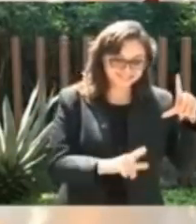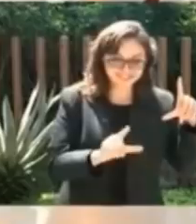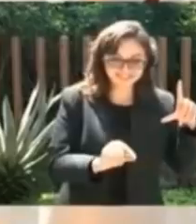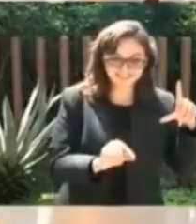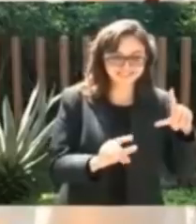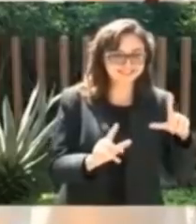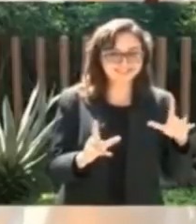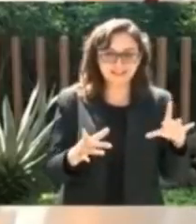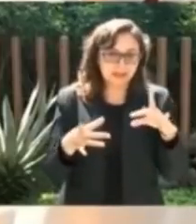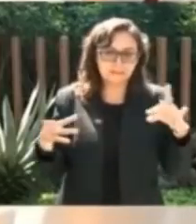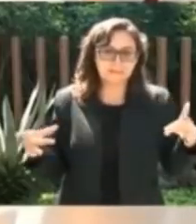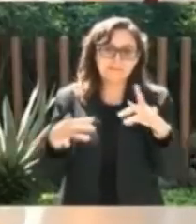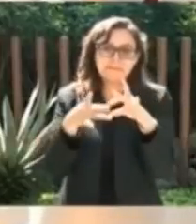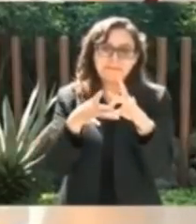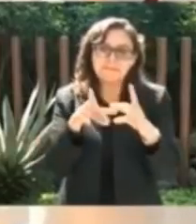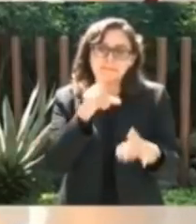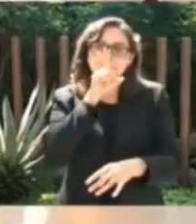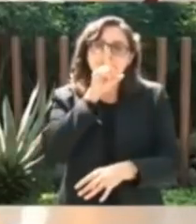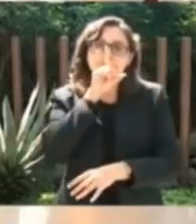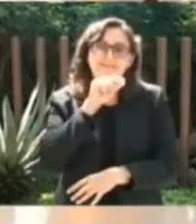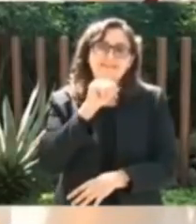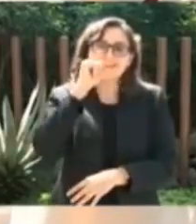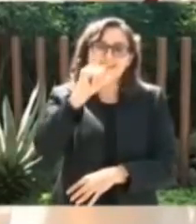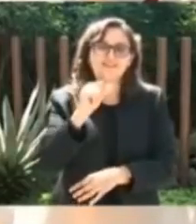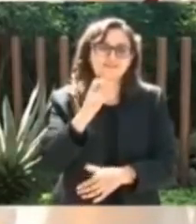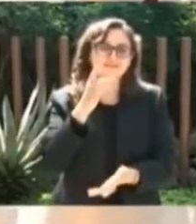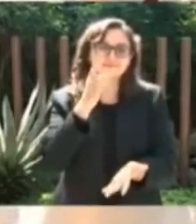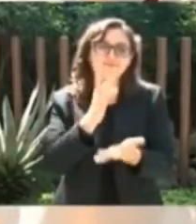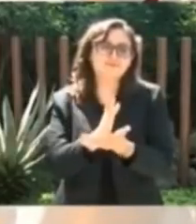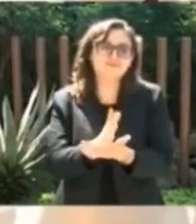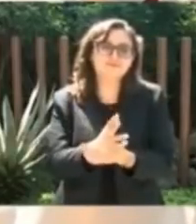con la otra cuarta transformación,